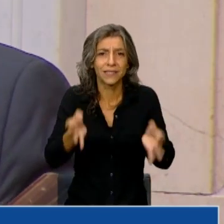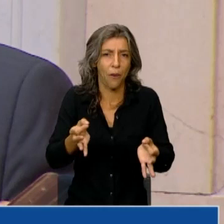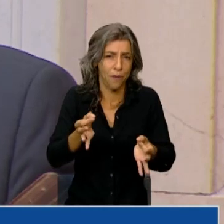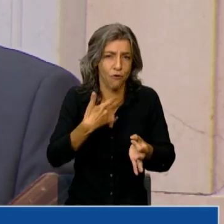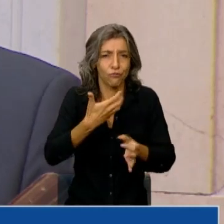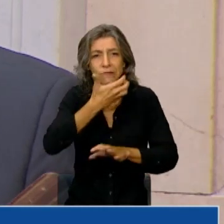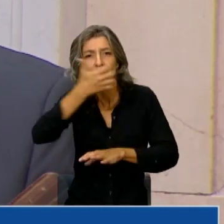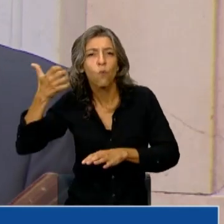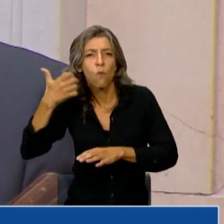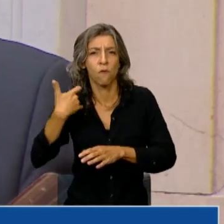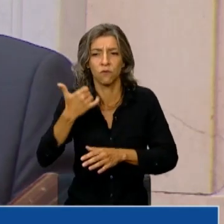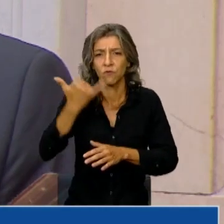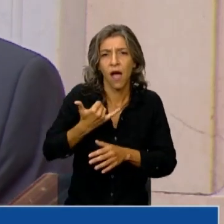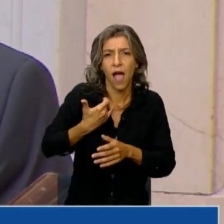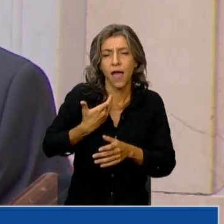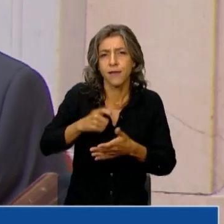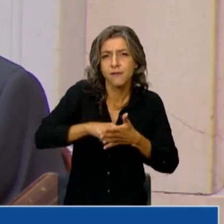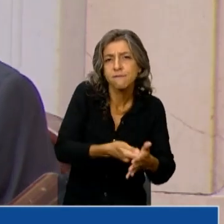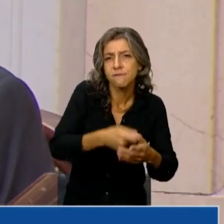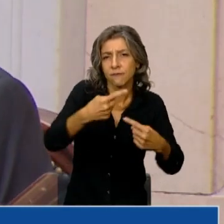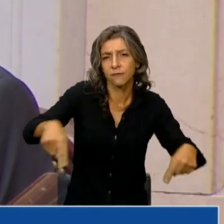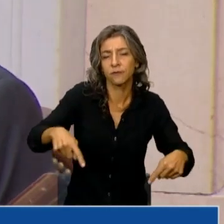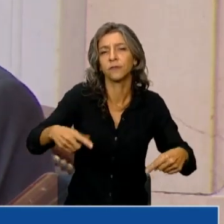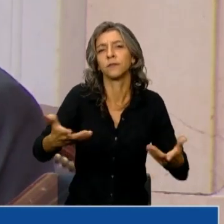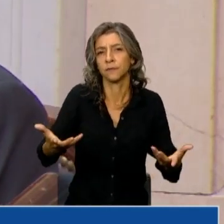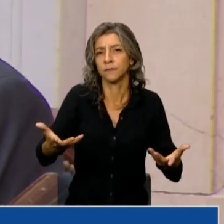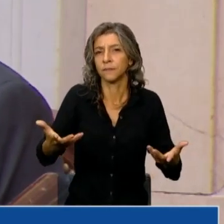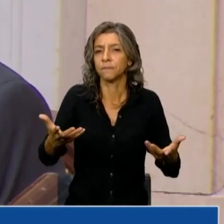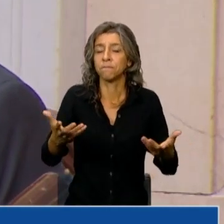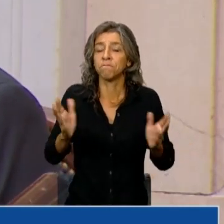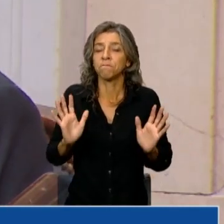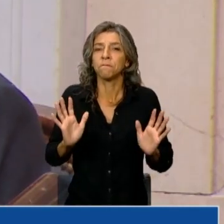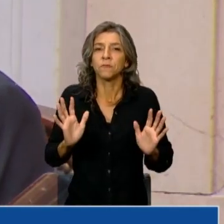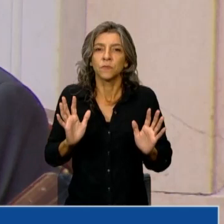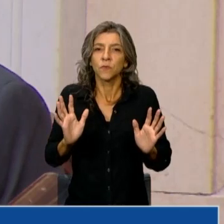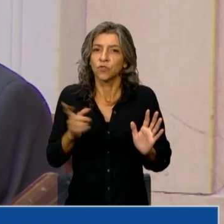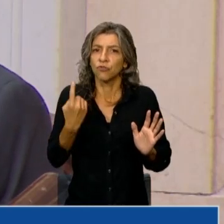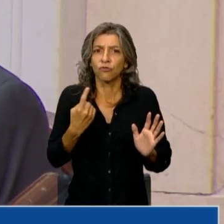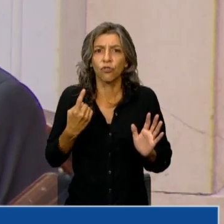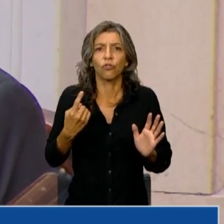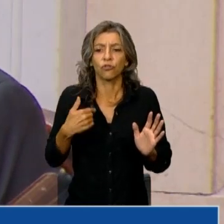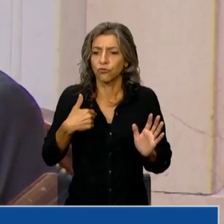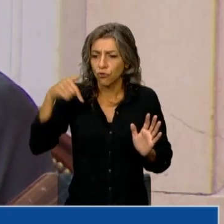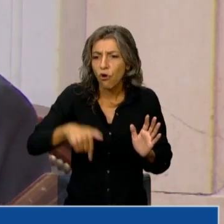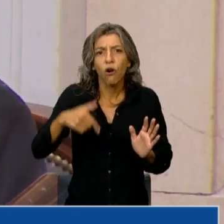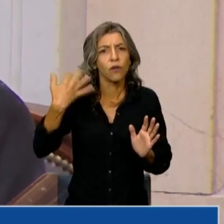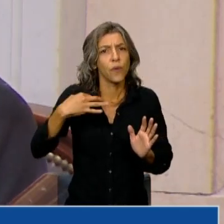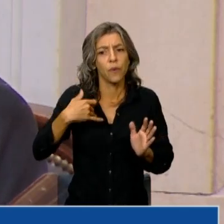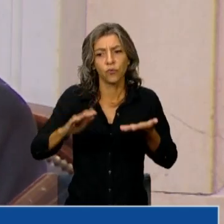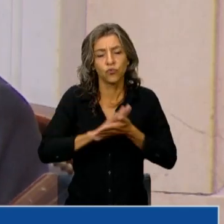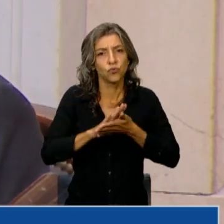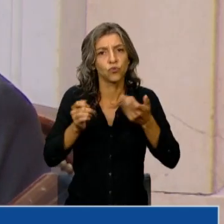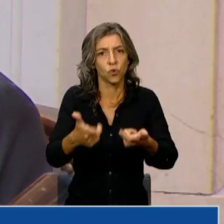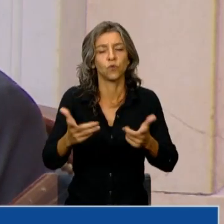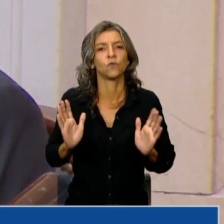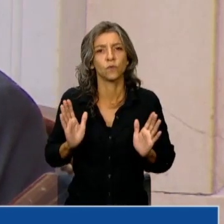extorsiones. No nos votaron para ser indulgentes o condescendientes. Por eso venimos aquí